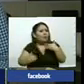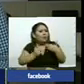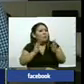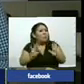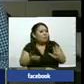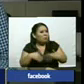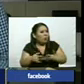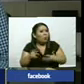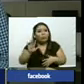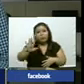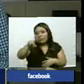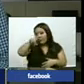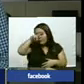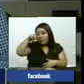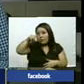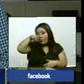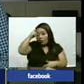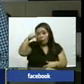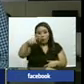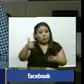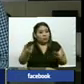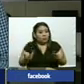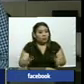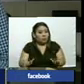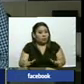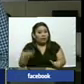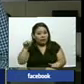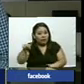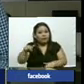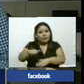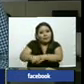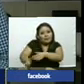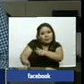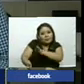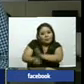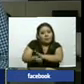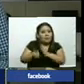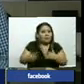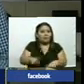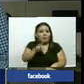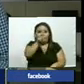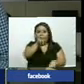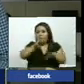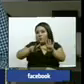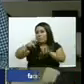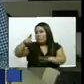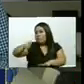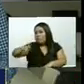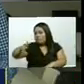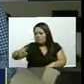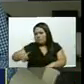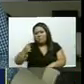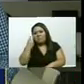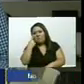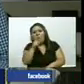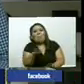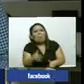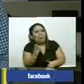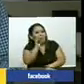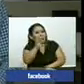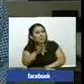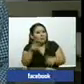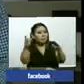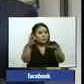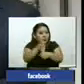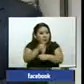trabajo realizado al frente del legislativo durante los 18 meses. Veamos parte de lo que él ha dicho en la siguiente